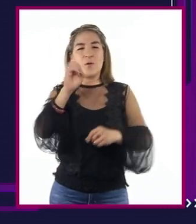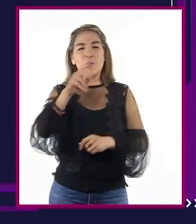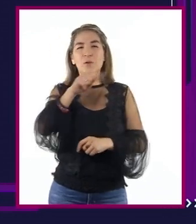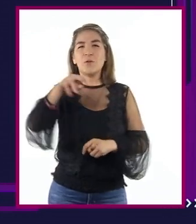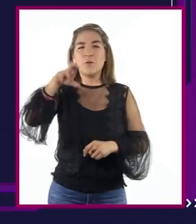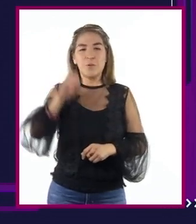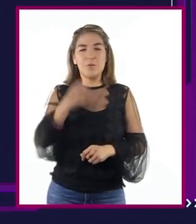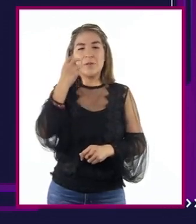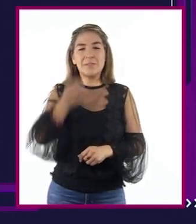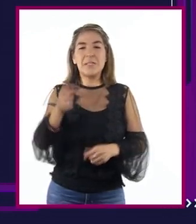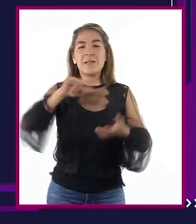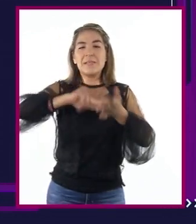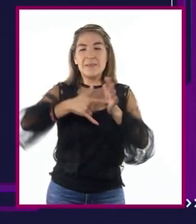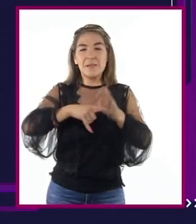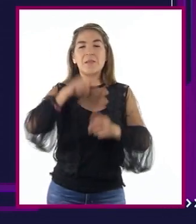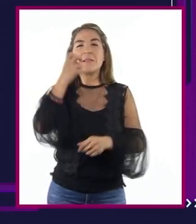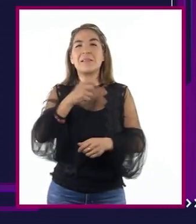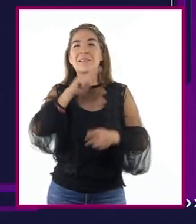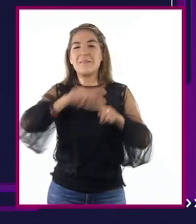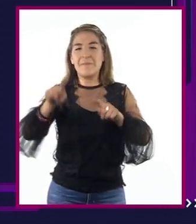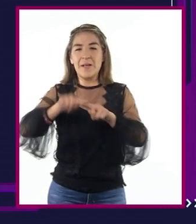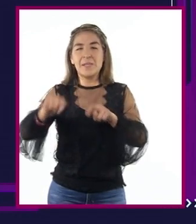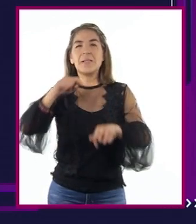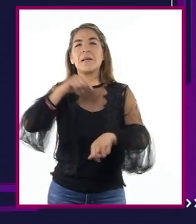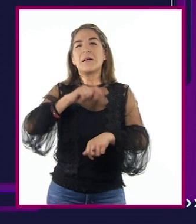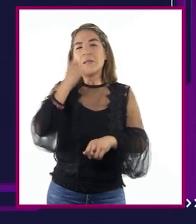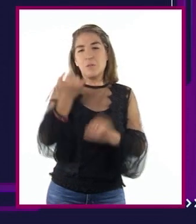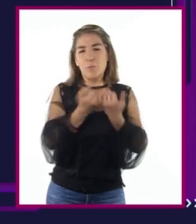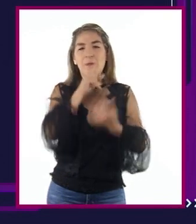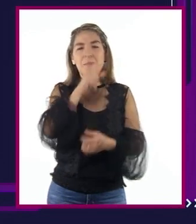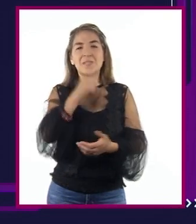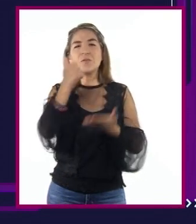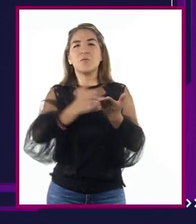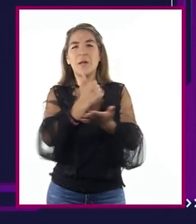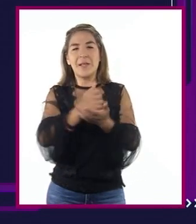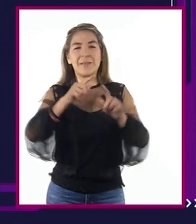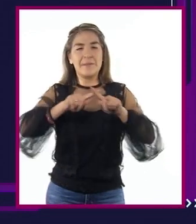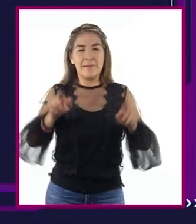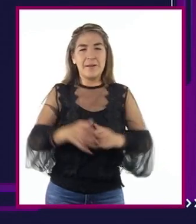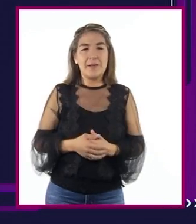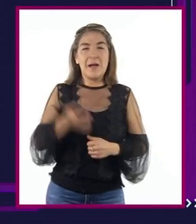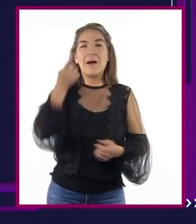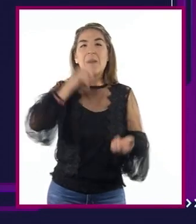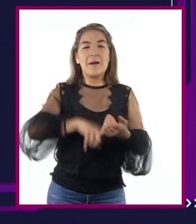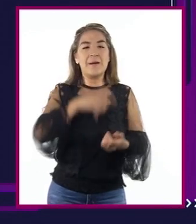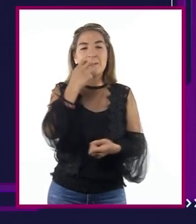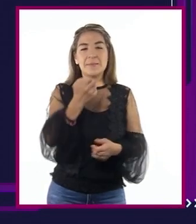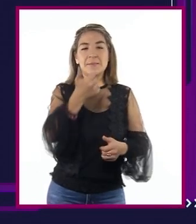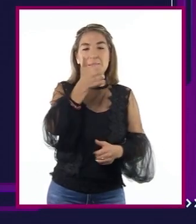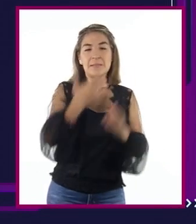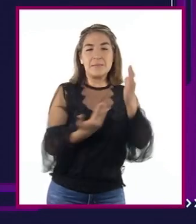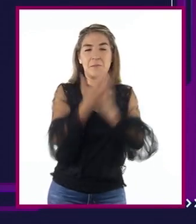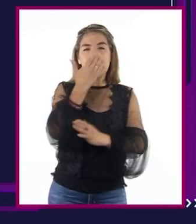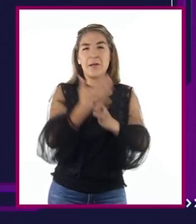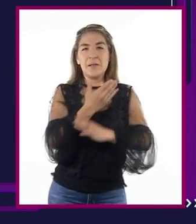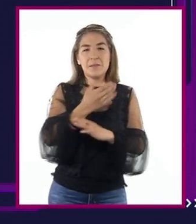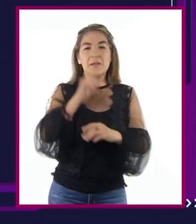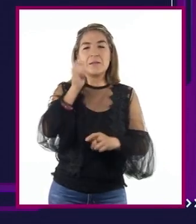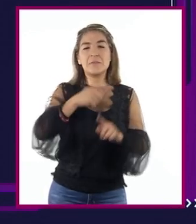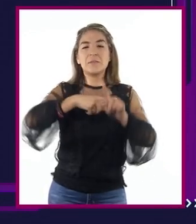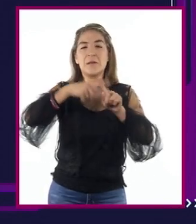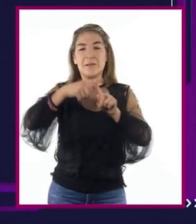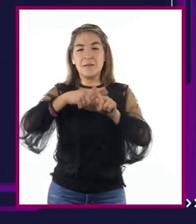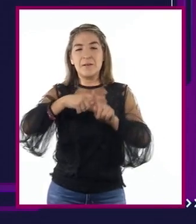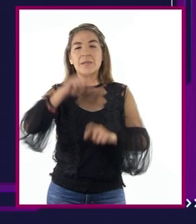diferentes horas, obteniendo los siguientes datos. A las 6 de la mañana, la temperatura era de 7 grados